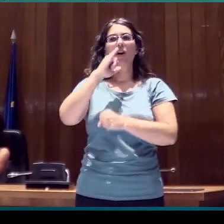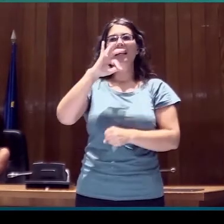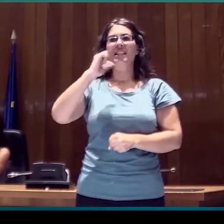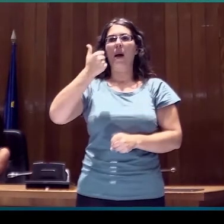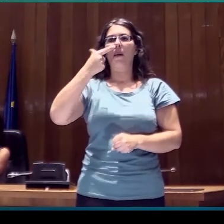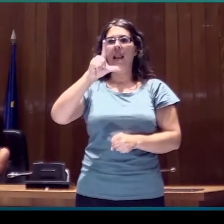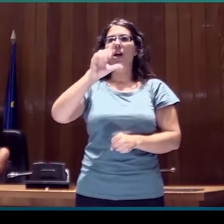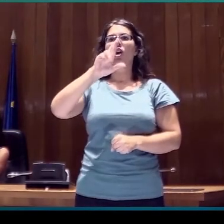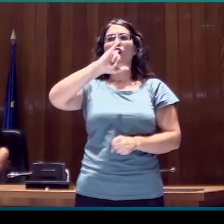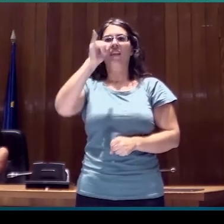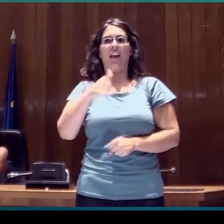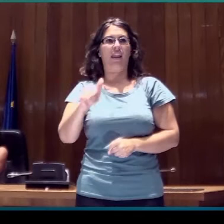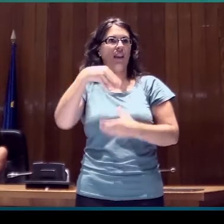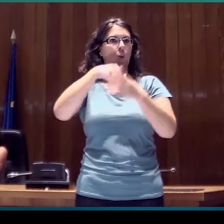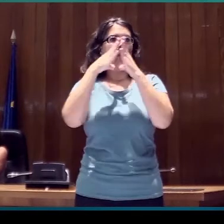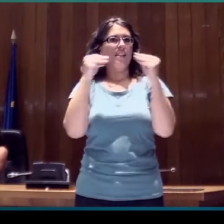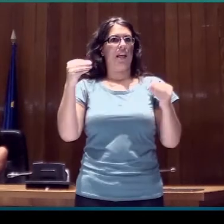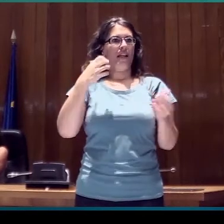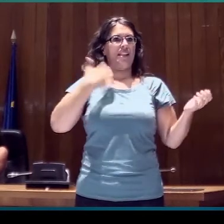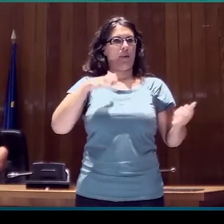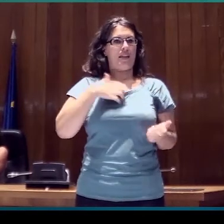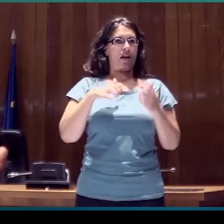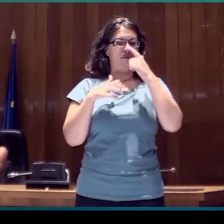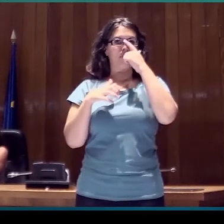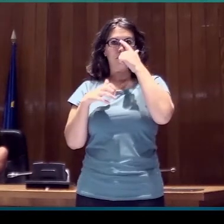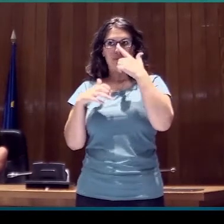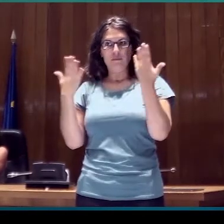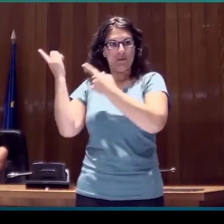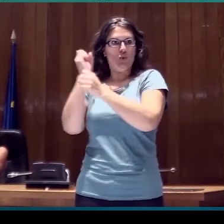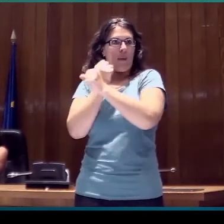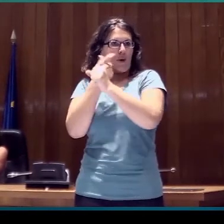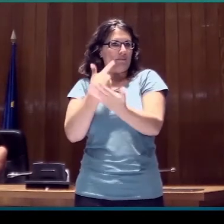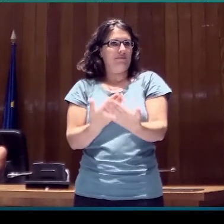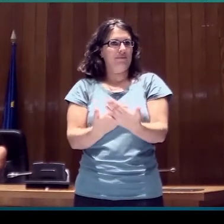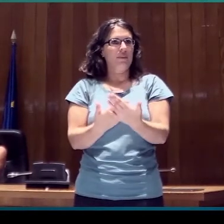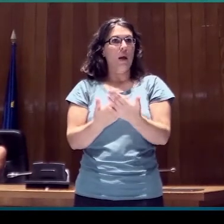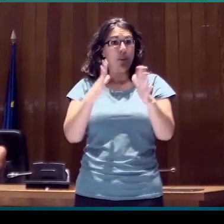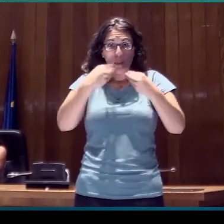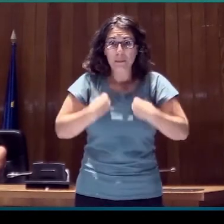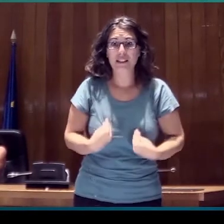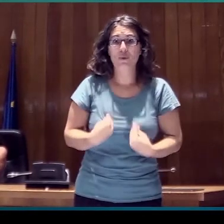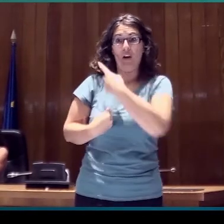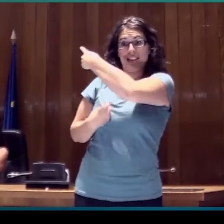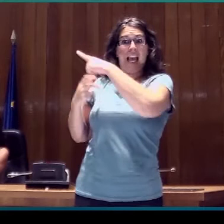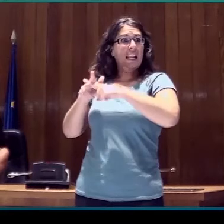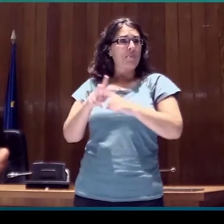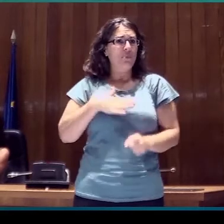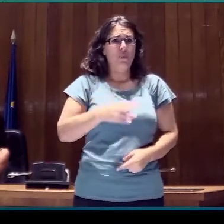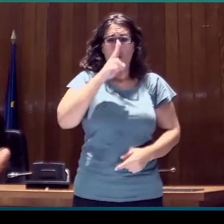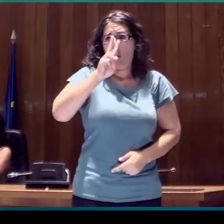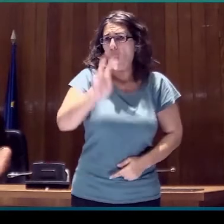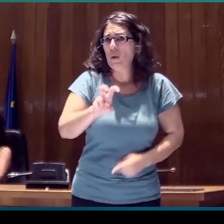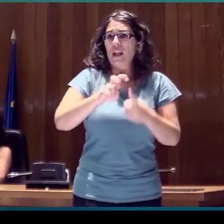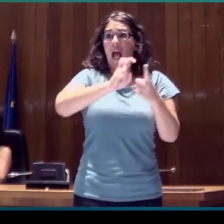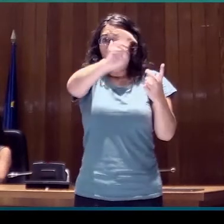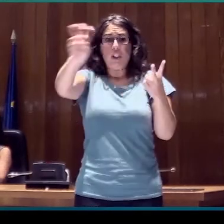en la Universidad de Sevilla. Pero pasa lo mismo. Estas herramientas que podrían ser útiles, estas y otras muchas que se han podido